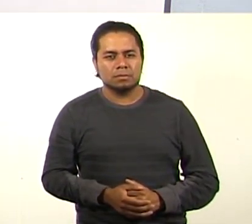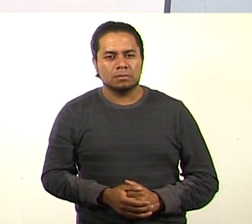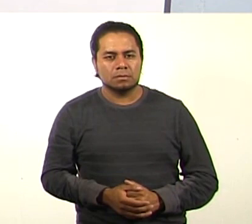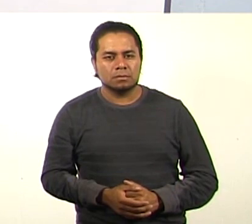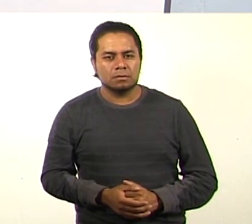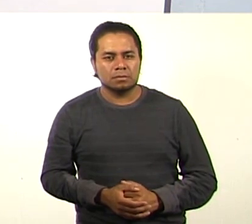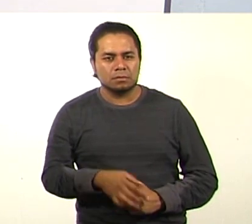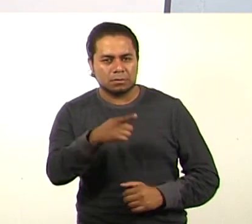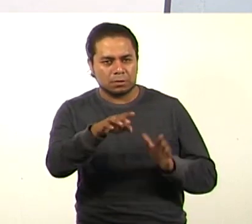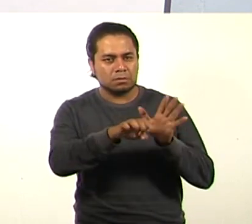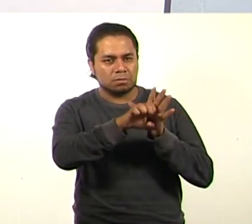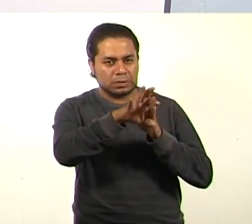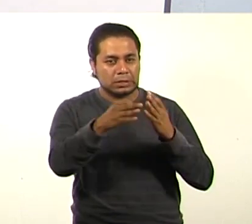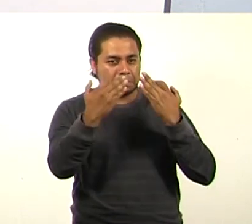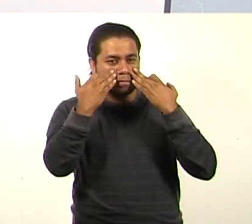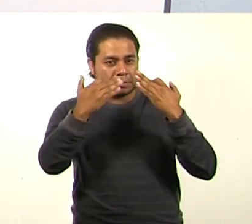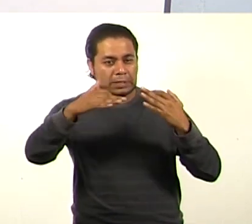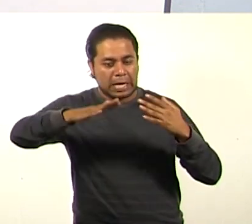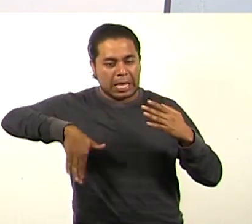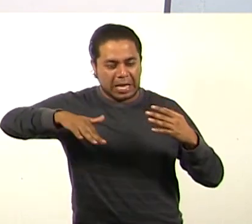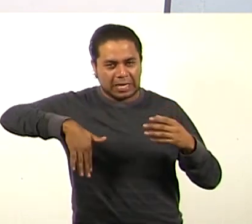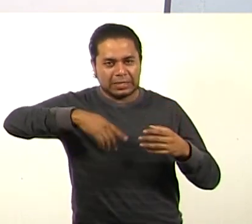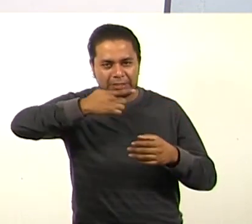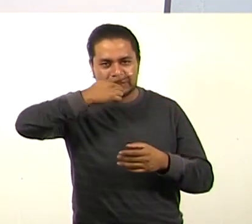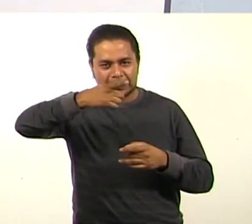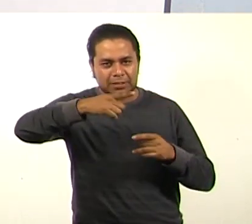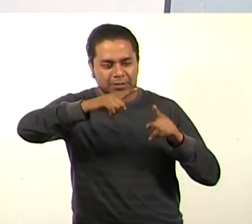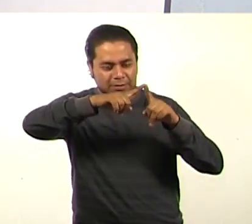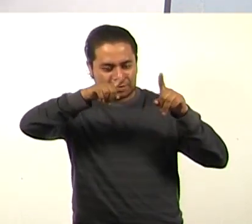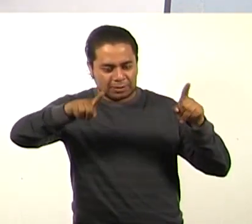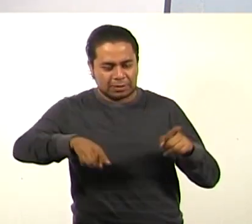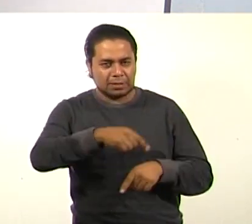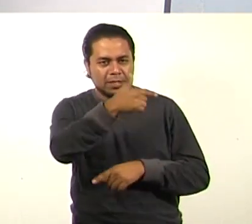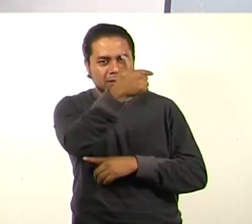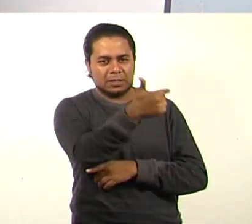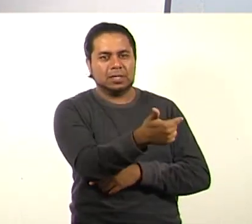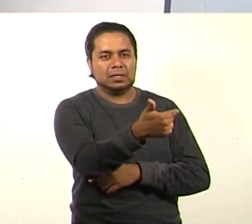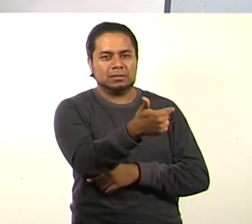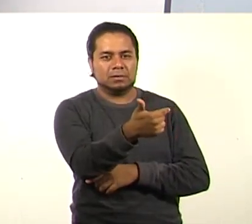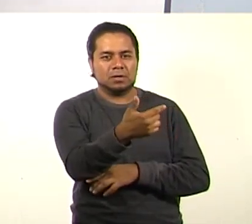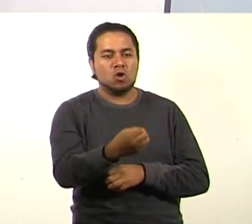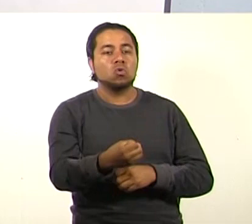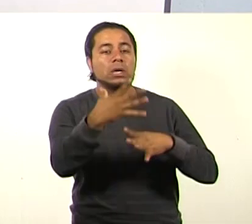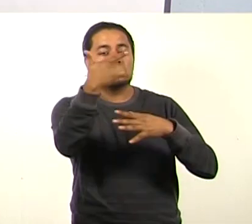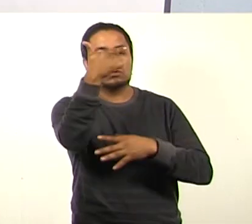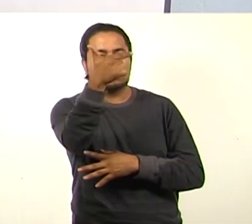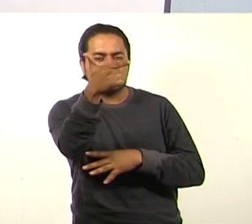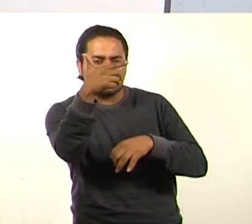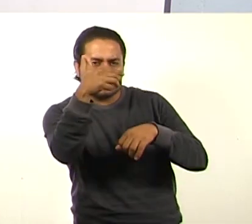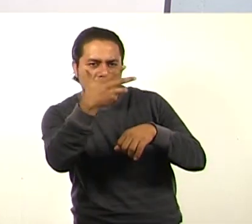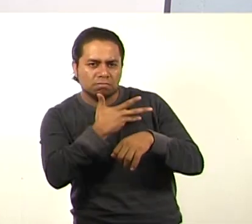una de las imágenes que les mostré hace un rato, esta es de séptimos. ¿Cuántos séptimos tenemos aquí?